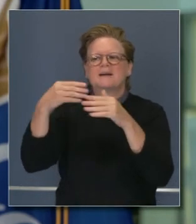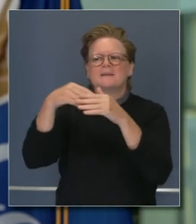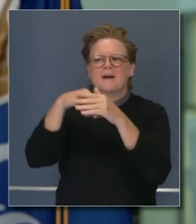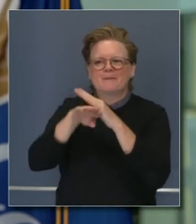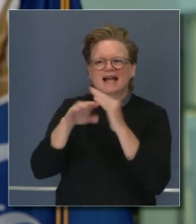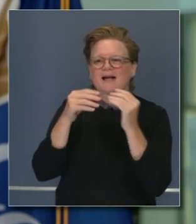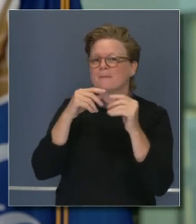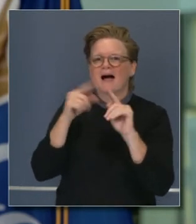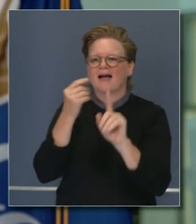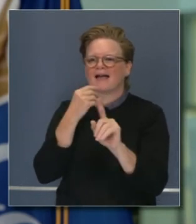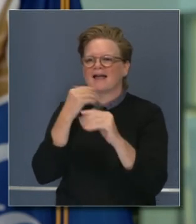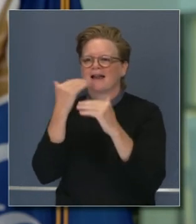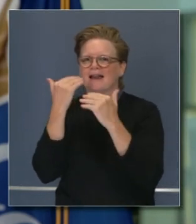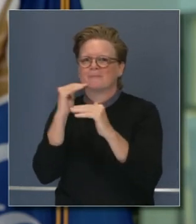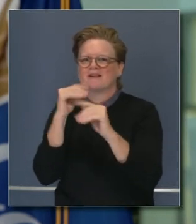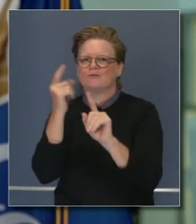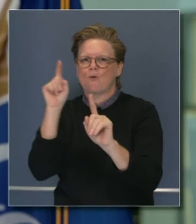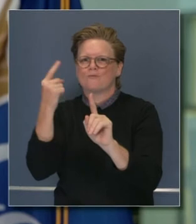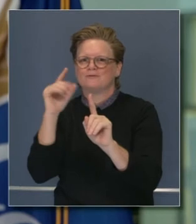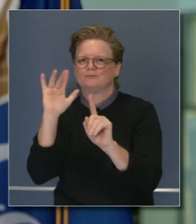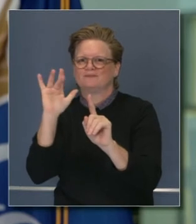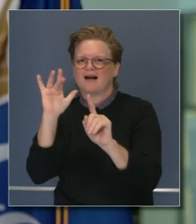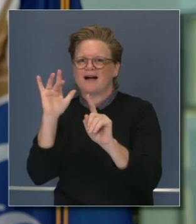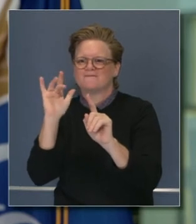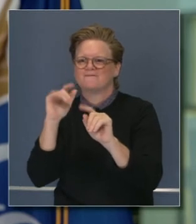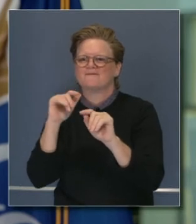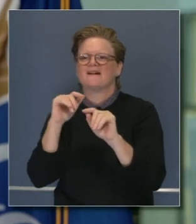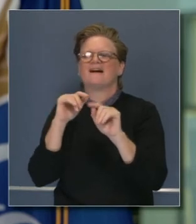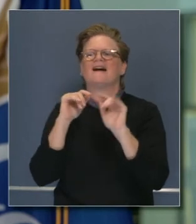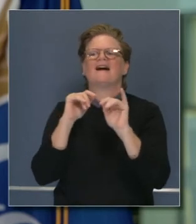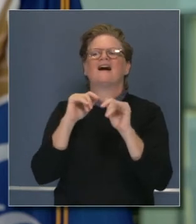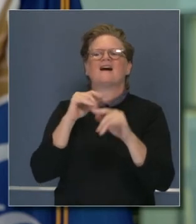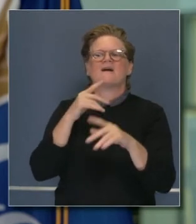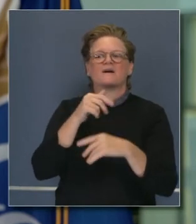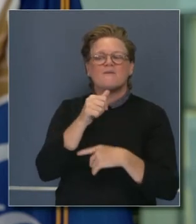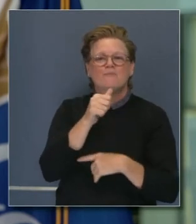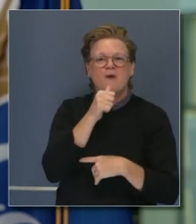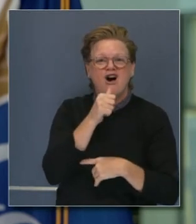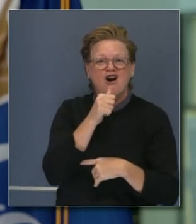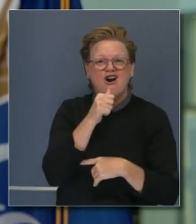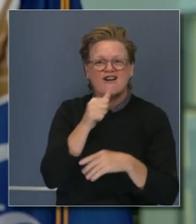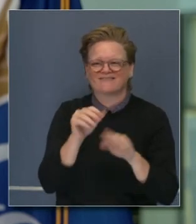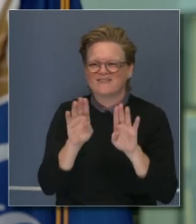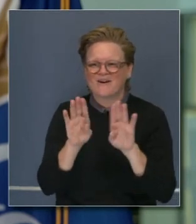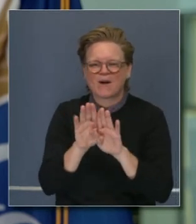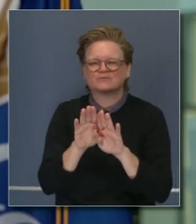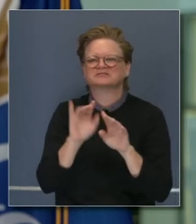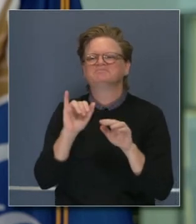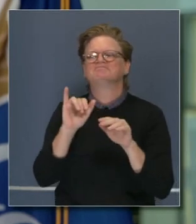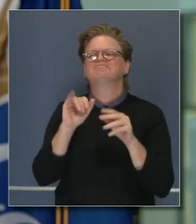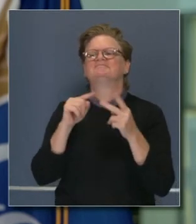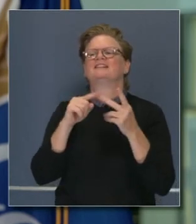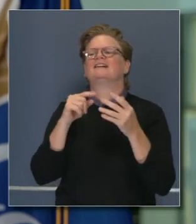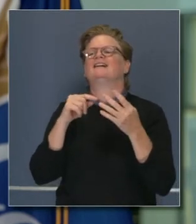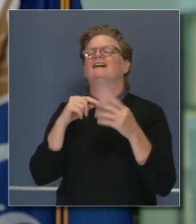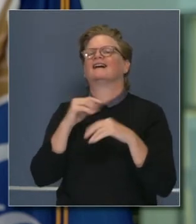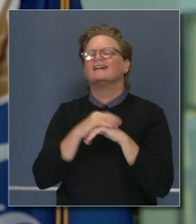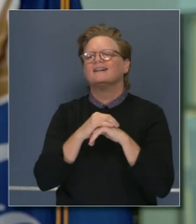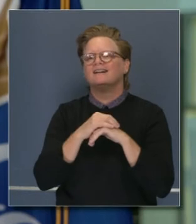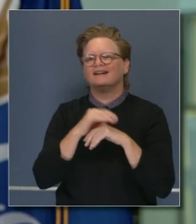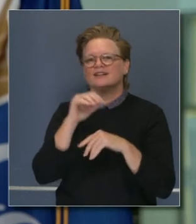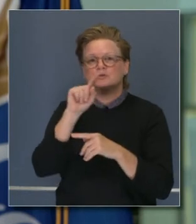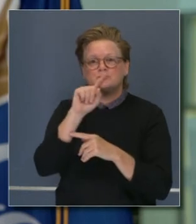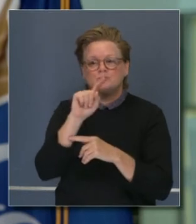una capacidad máxima de 25 personas, bares que se están cerrando, acuarios que se están abriendo con